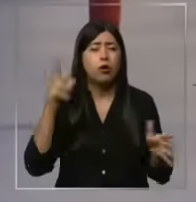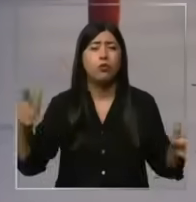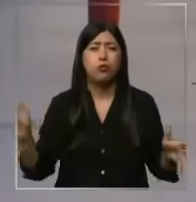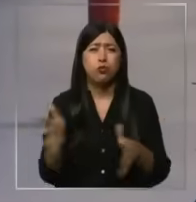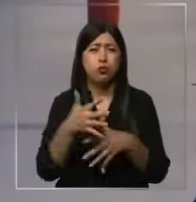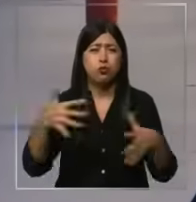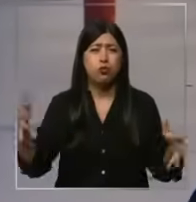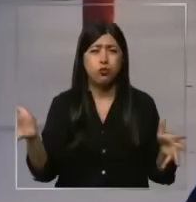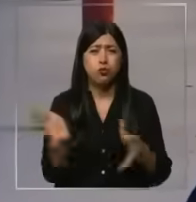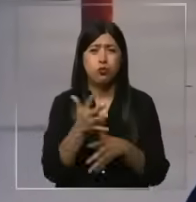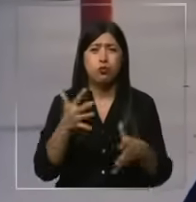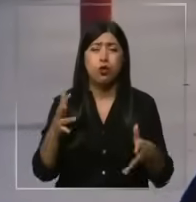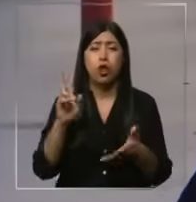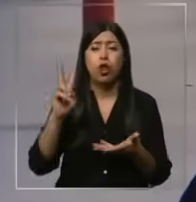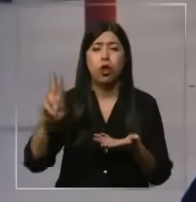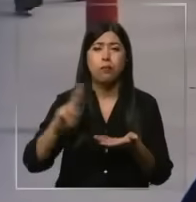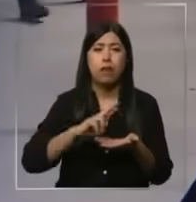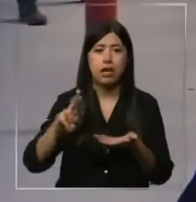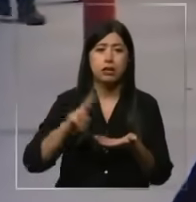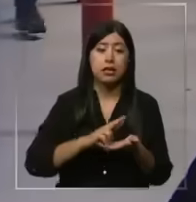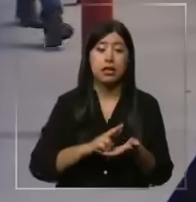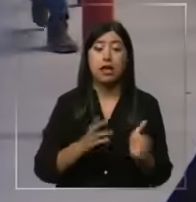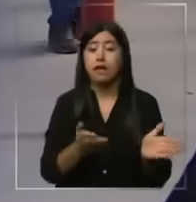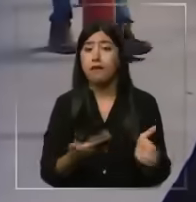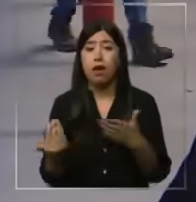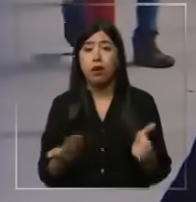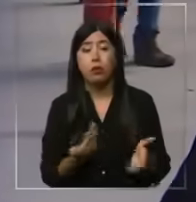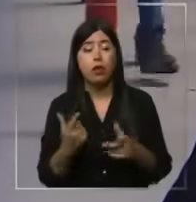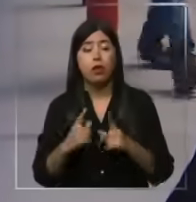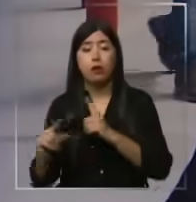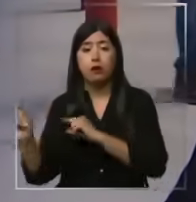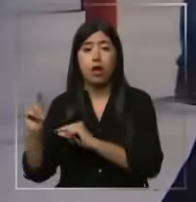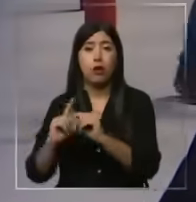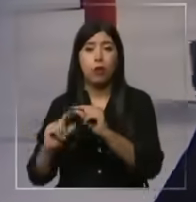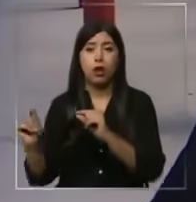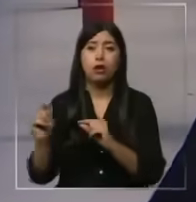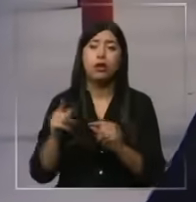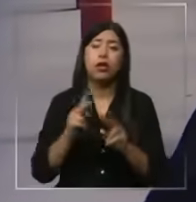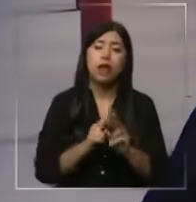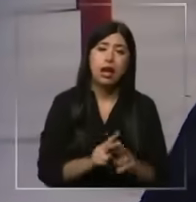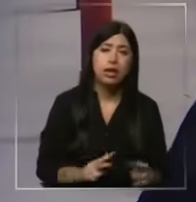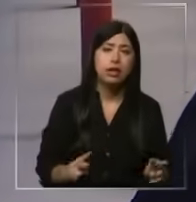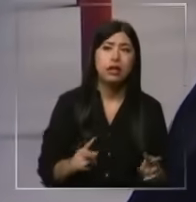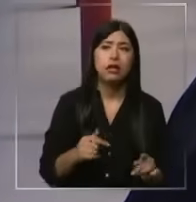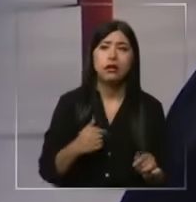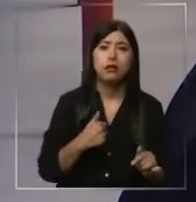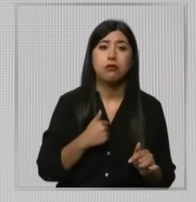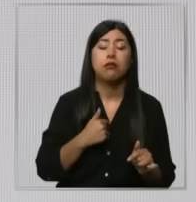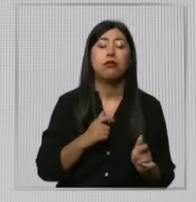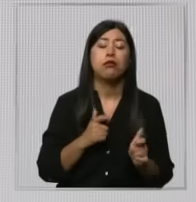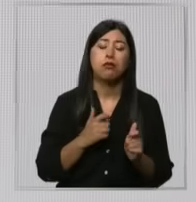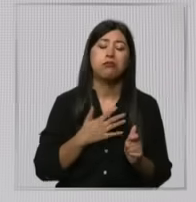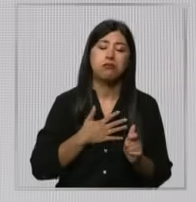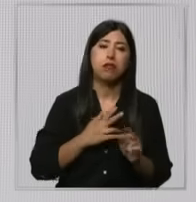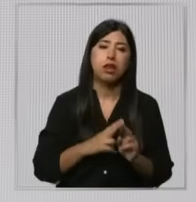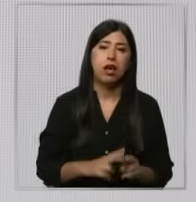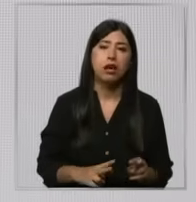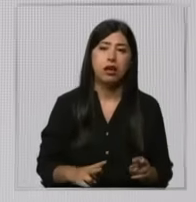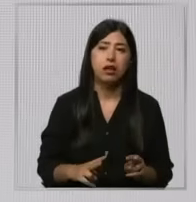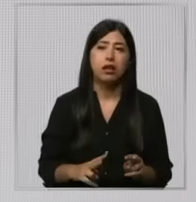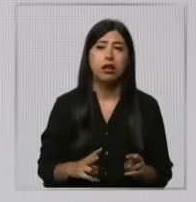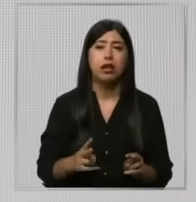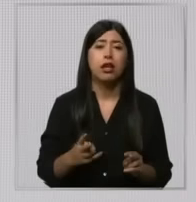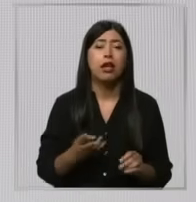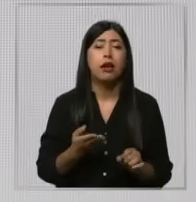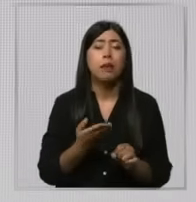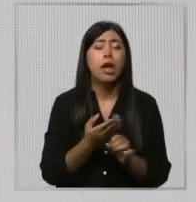me mandó solamente dos mensajes, que están evacuando, estamos evacuando, me dijo, estamos evacuando, tranquilo, y yo con eso me quedé. Ariel solicita que